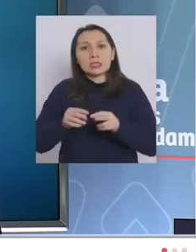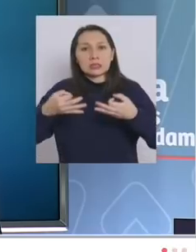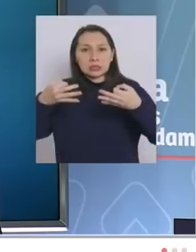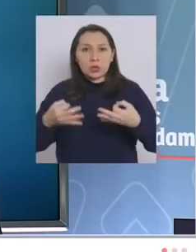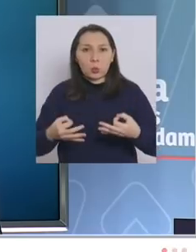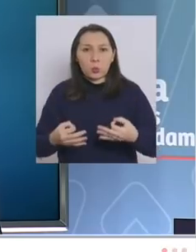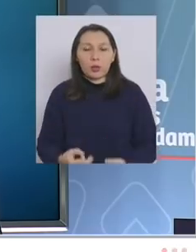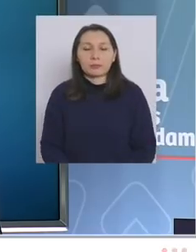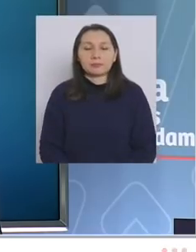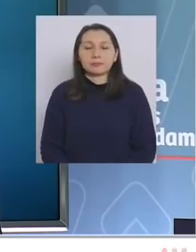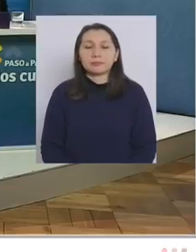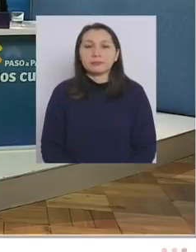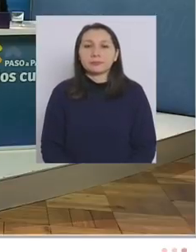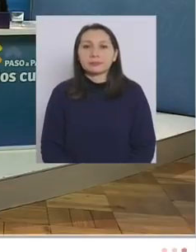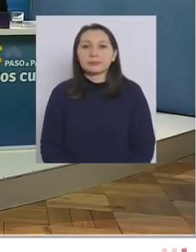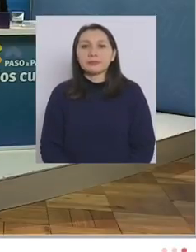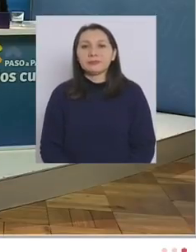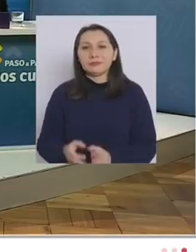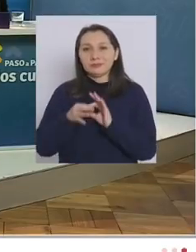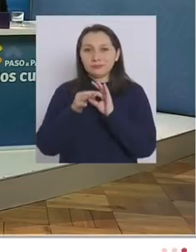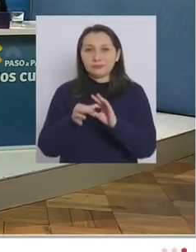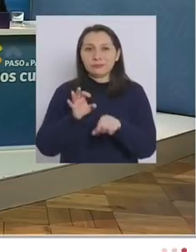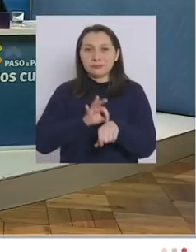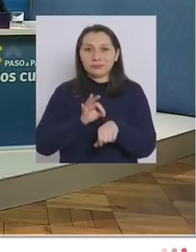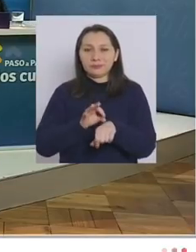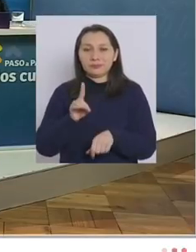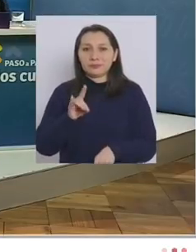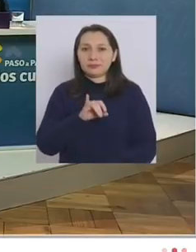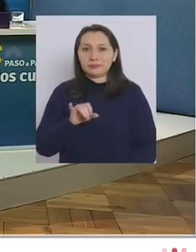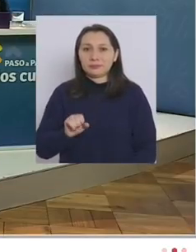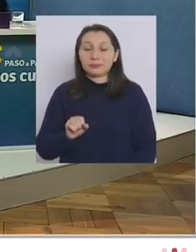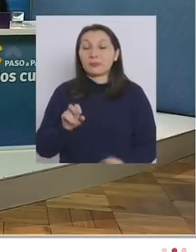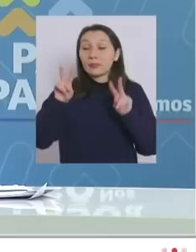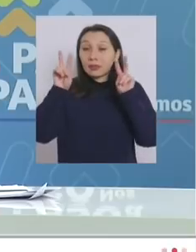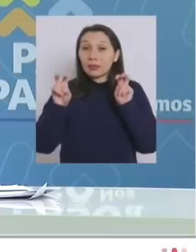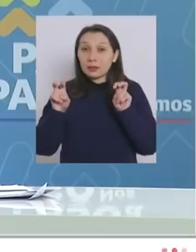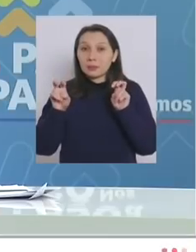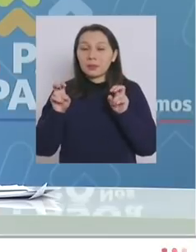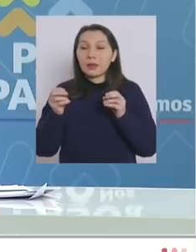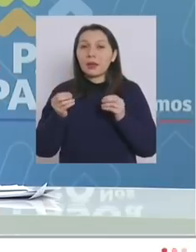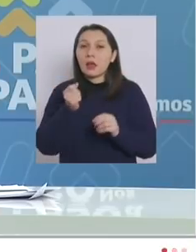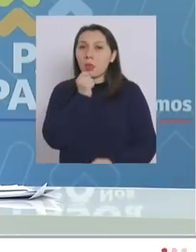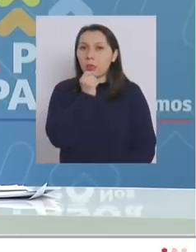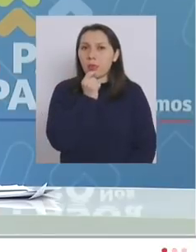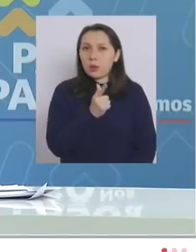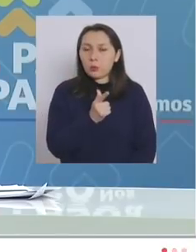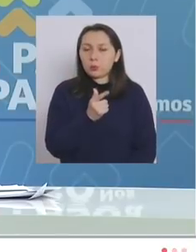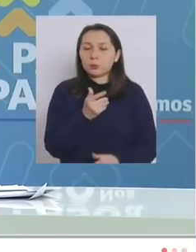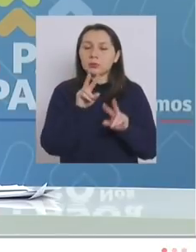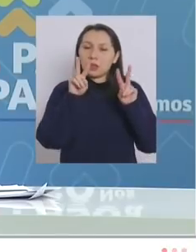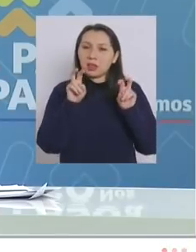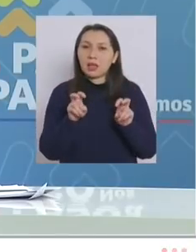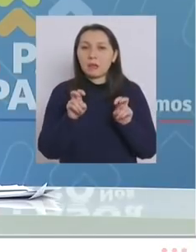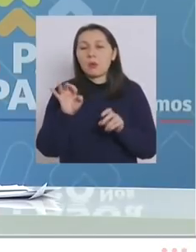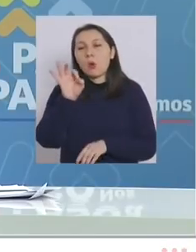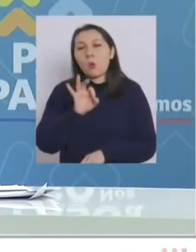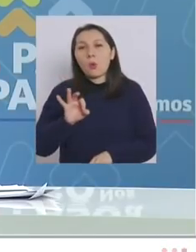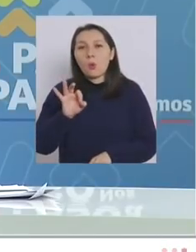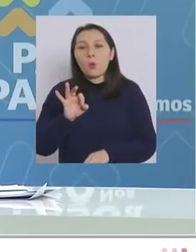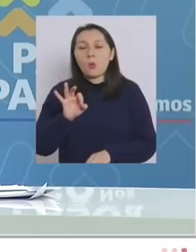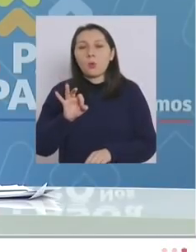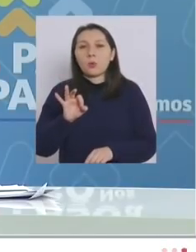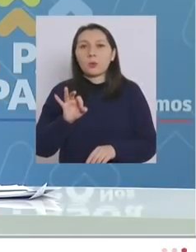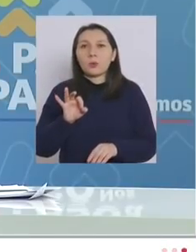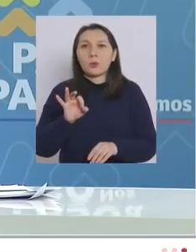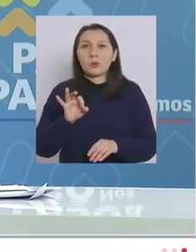segura. Muchas gracias, doctora Daza. Con respecto a la denuncia o